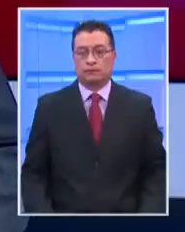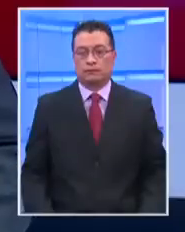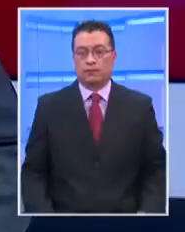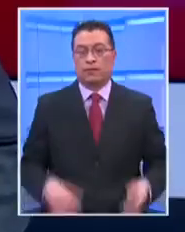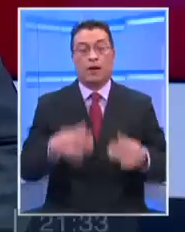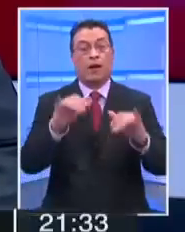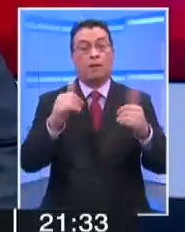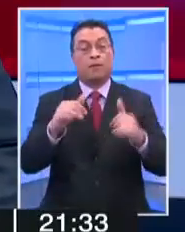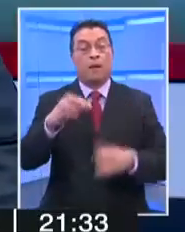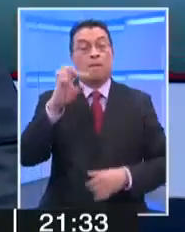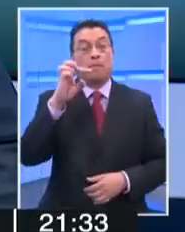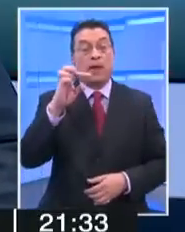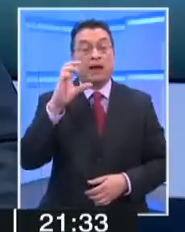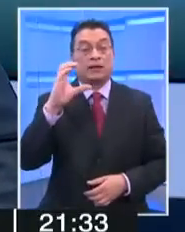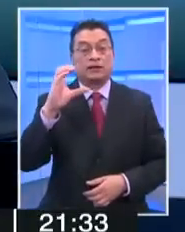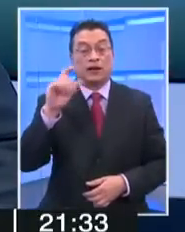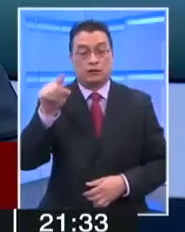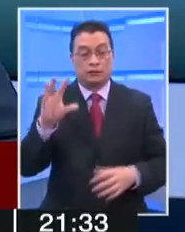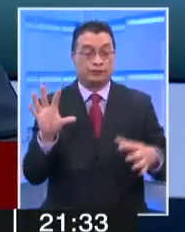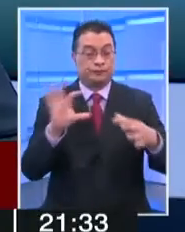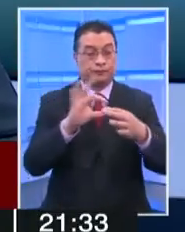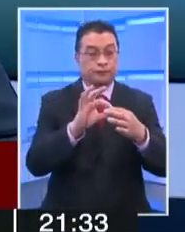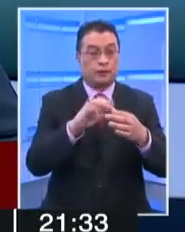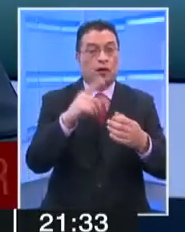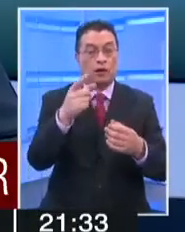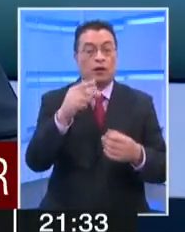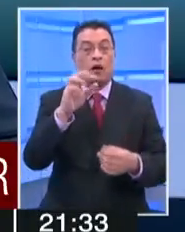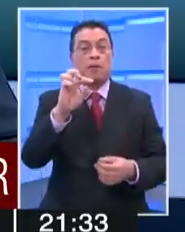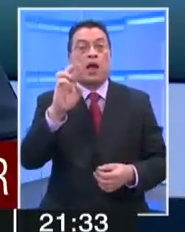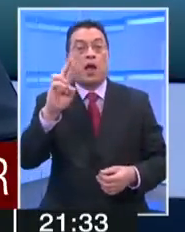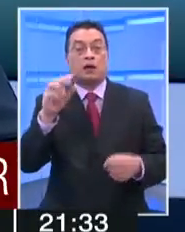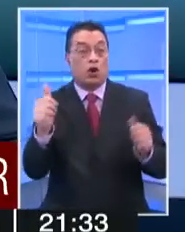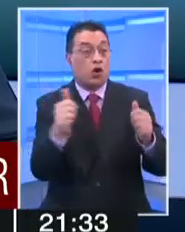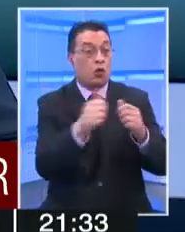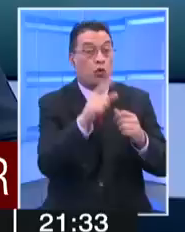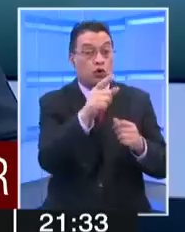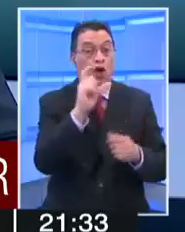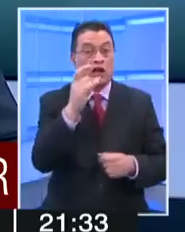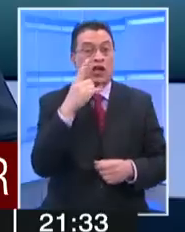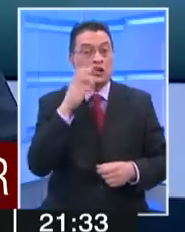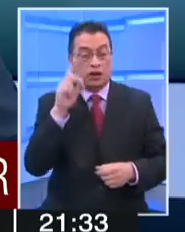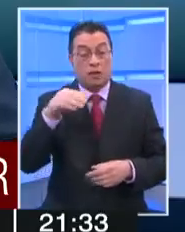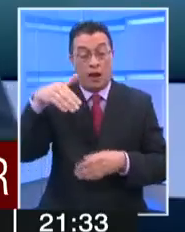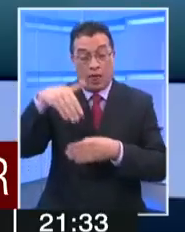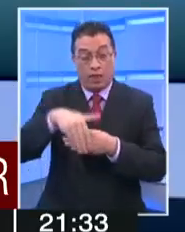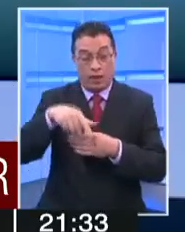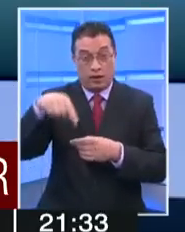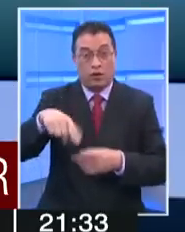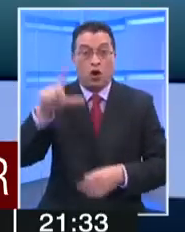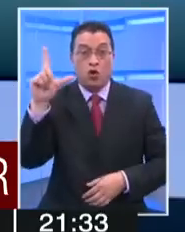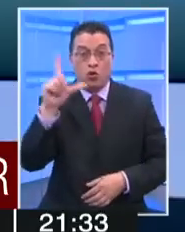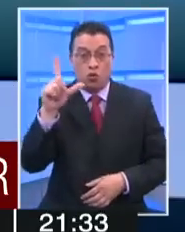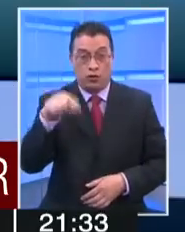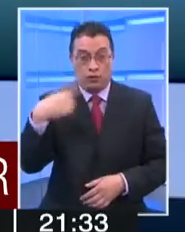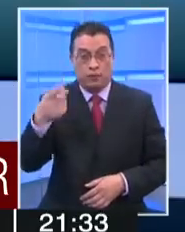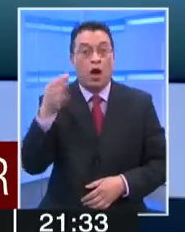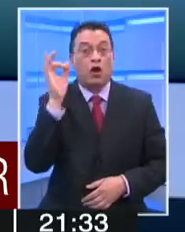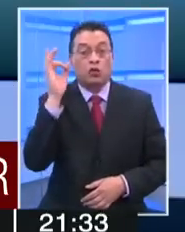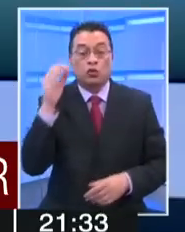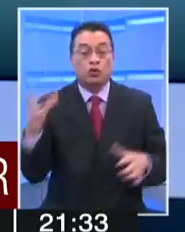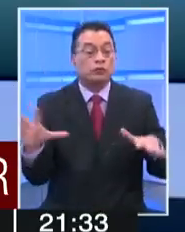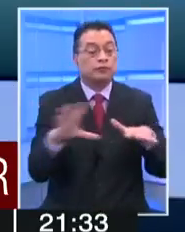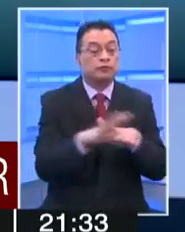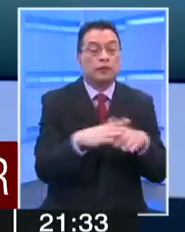el partido comunista se reunirá con el candidato presidencial del partido radical Alejandro guill durante la tarde de este lunes y la reunión se